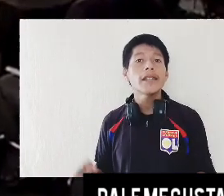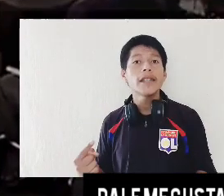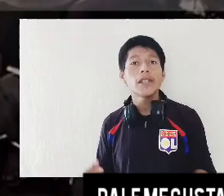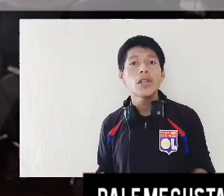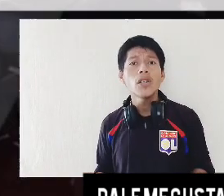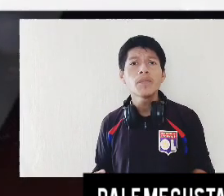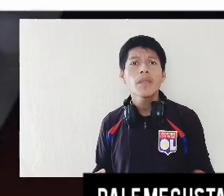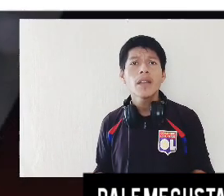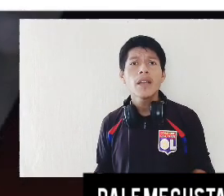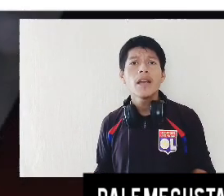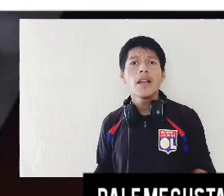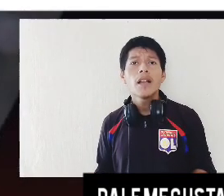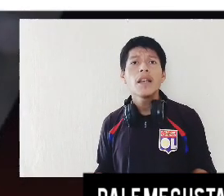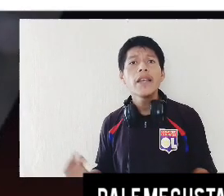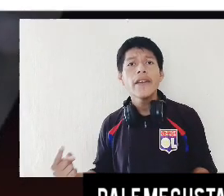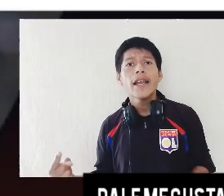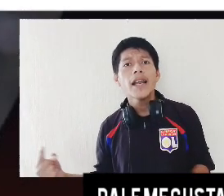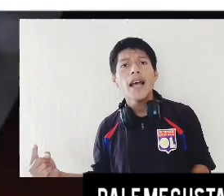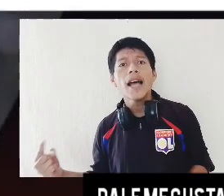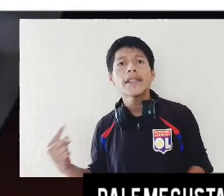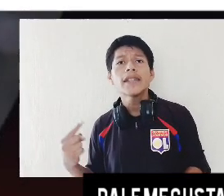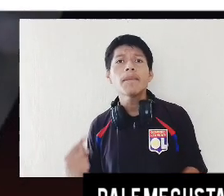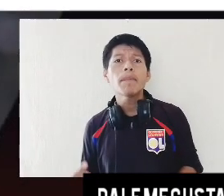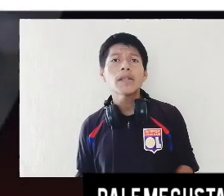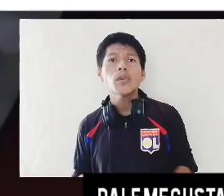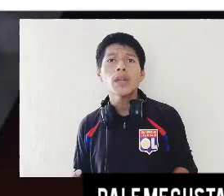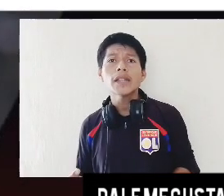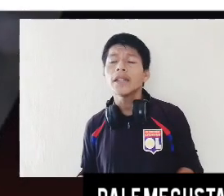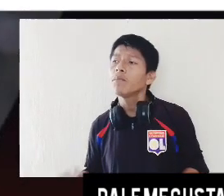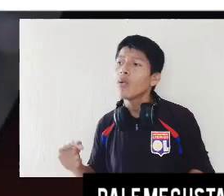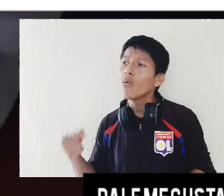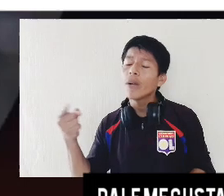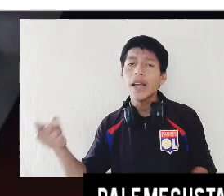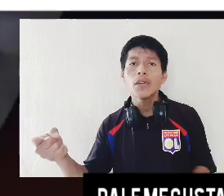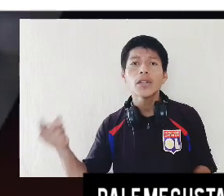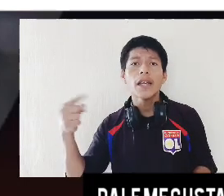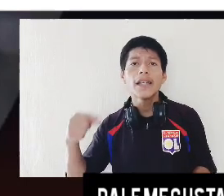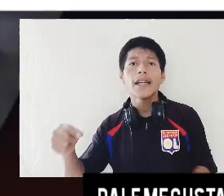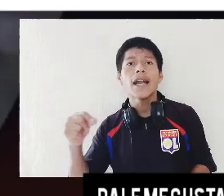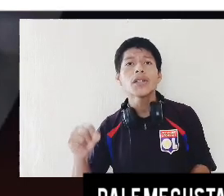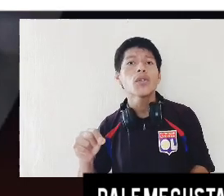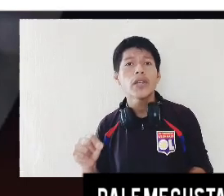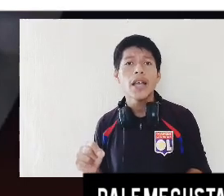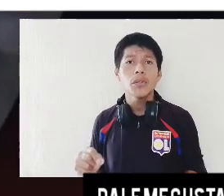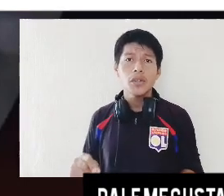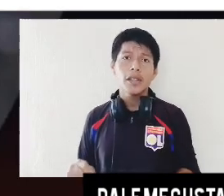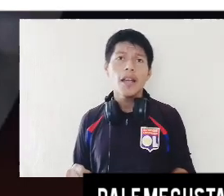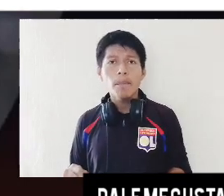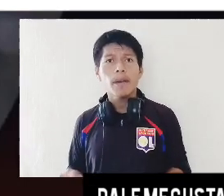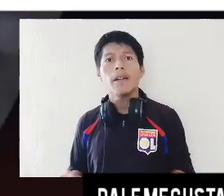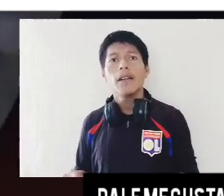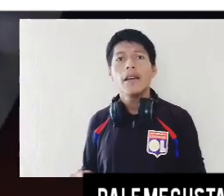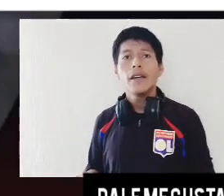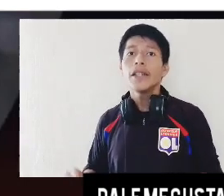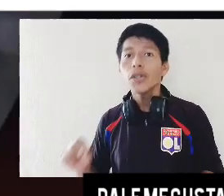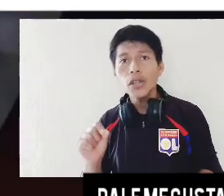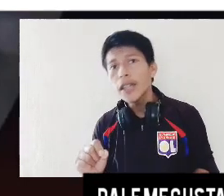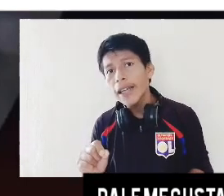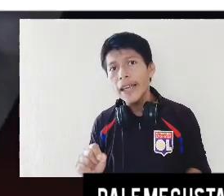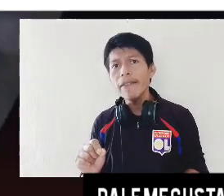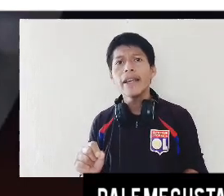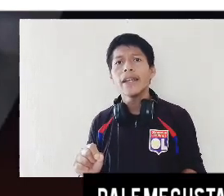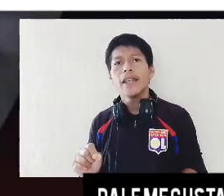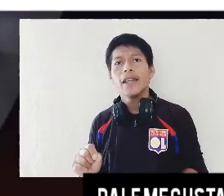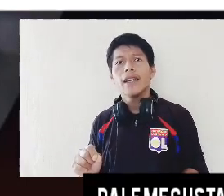juez decidió liberar a 100 personas involucrados en el caso de Ayotzinapa. Y eso